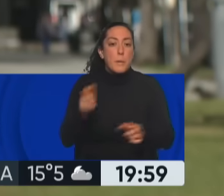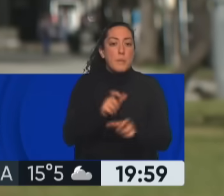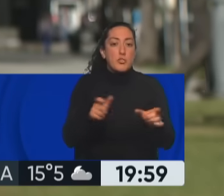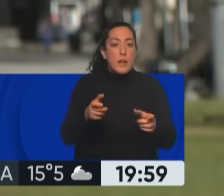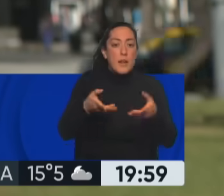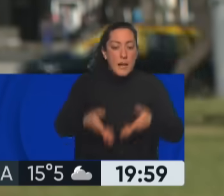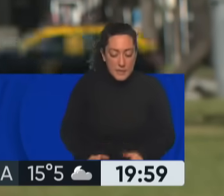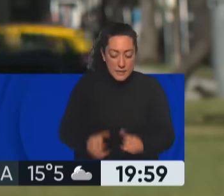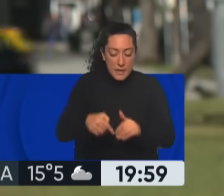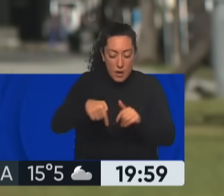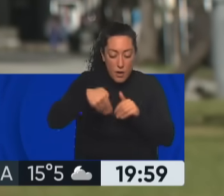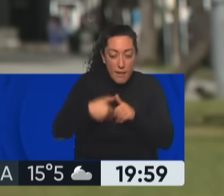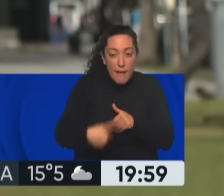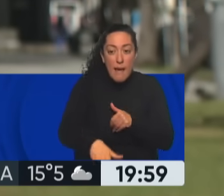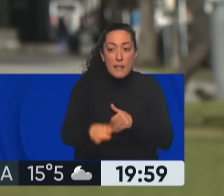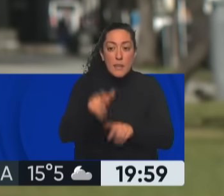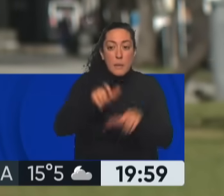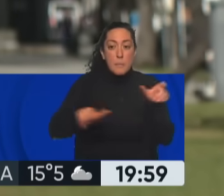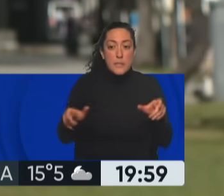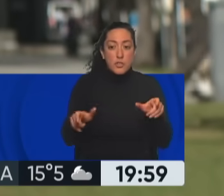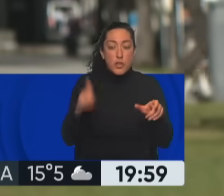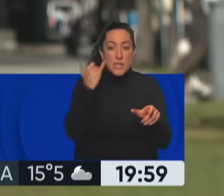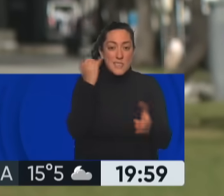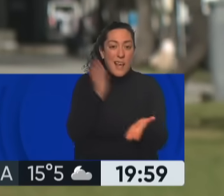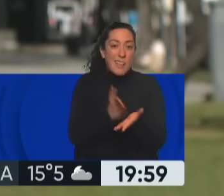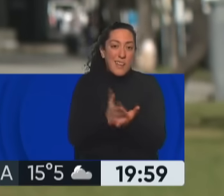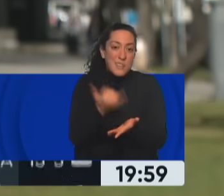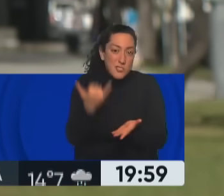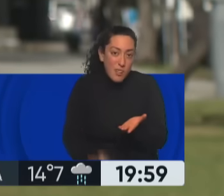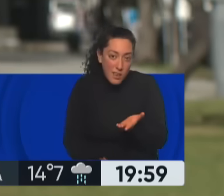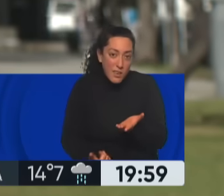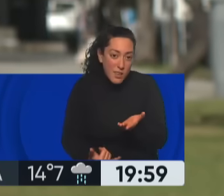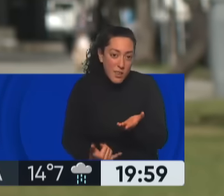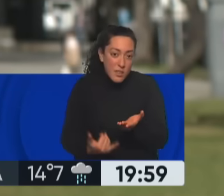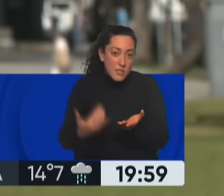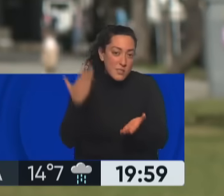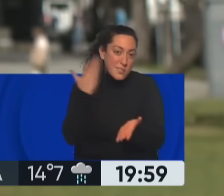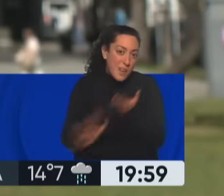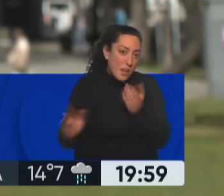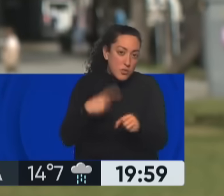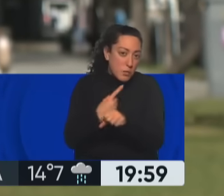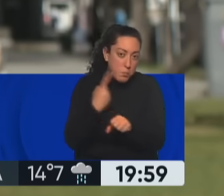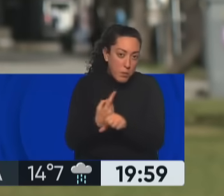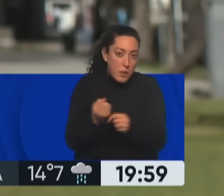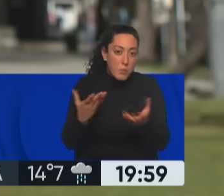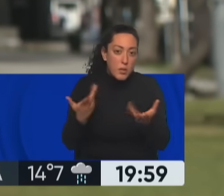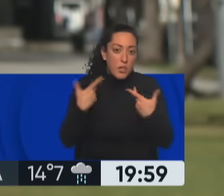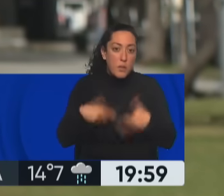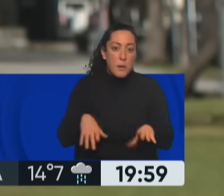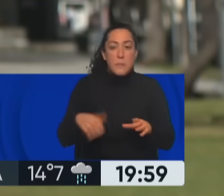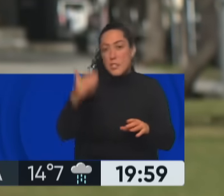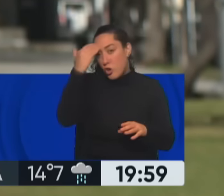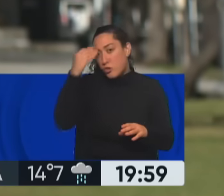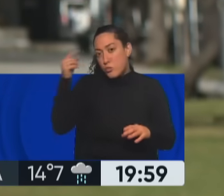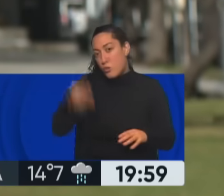hoy en adelante, pero el que ya tiene un derecho adquirido no se le puede vulnerar, porque esto normalmente es